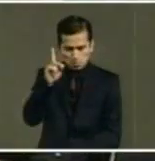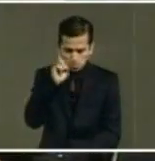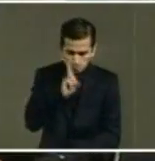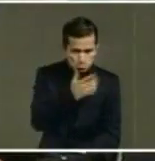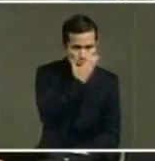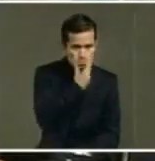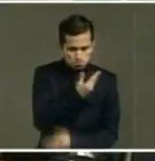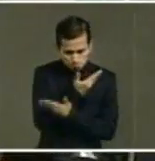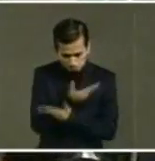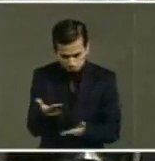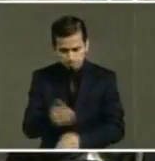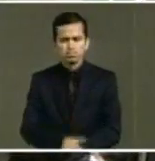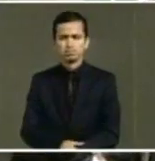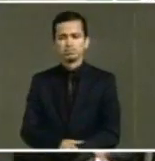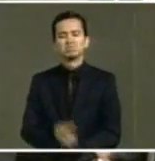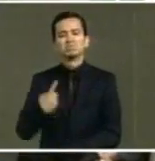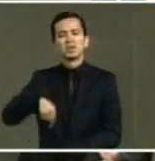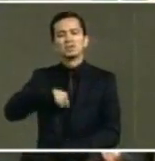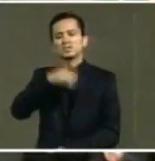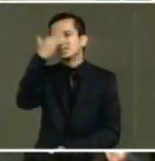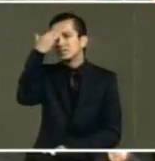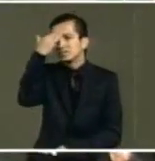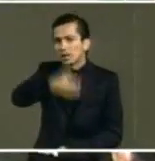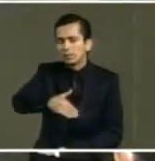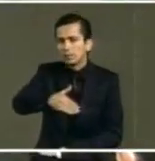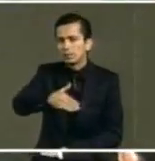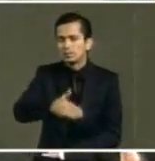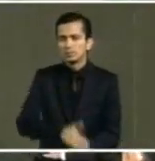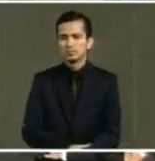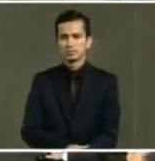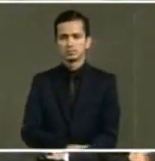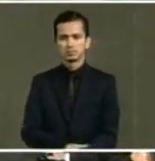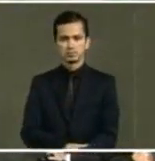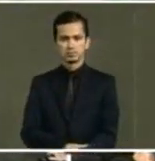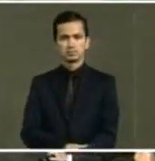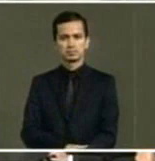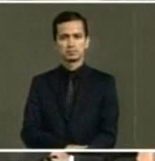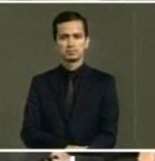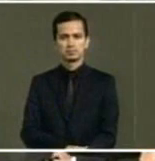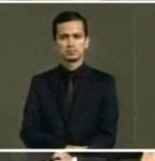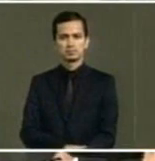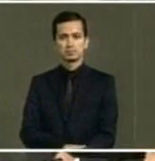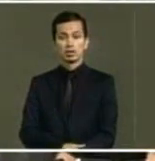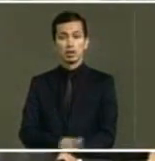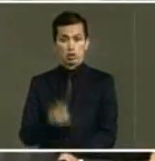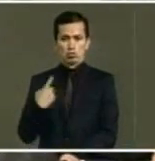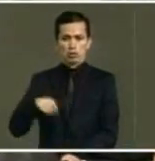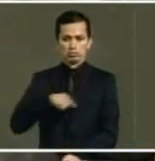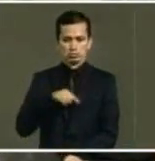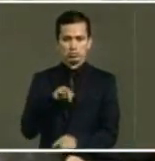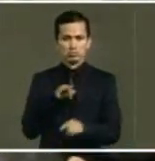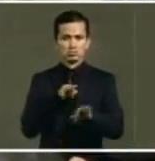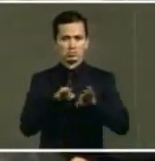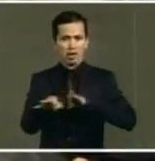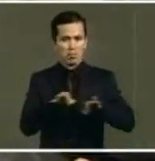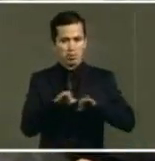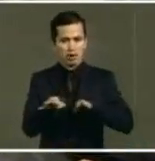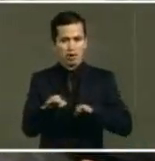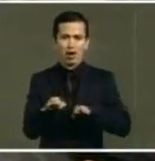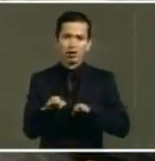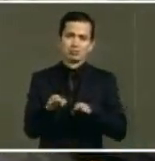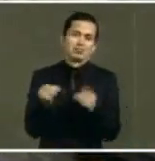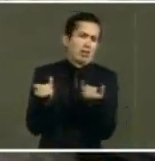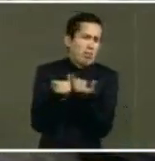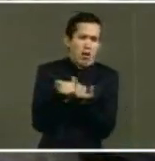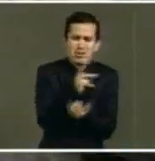sabemos que como cualquier obra humana, en nuestra tarea hemos tenido aciertos